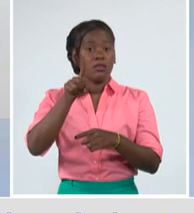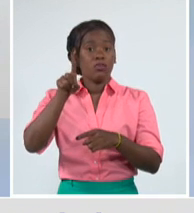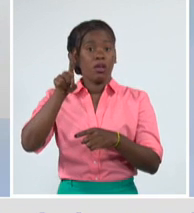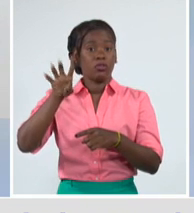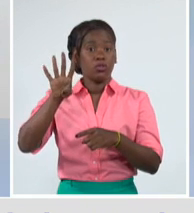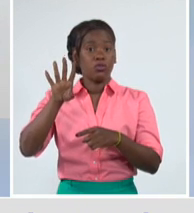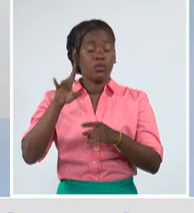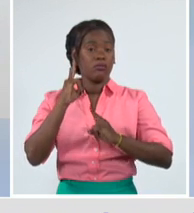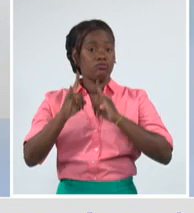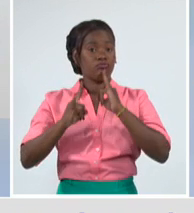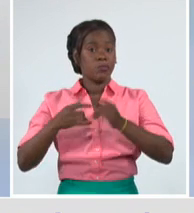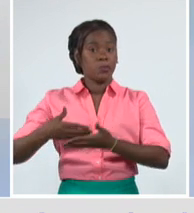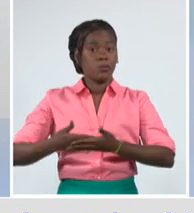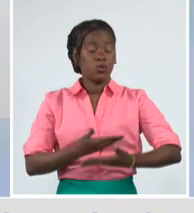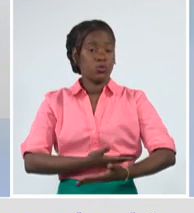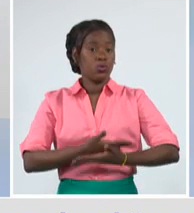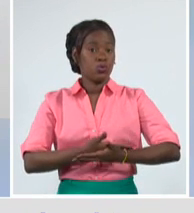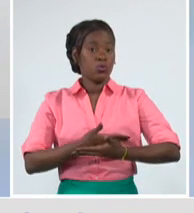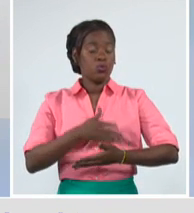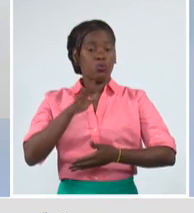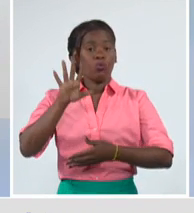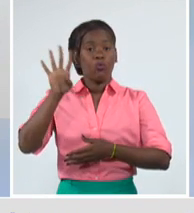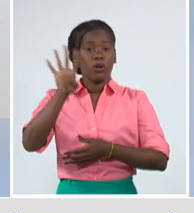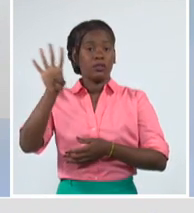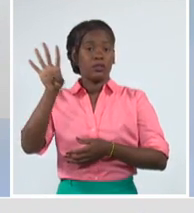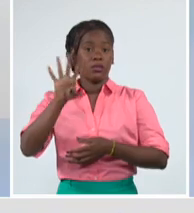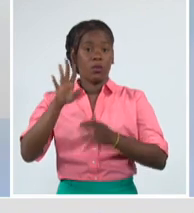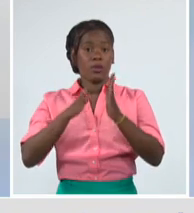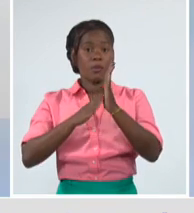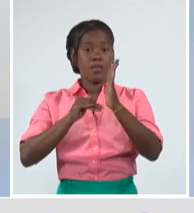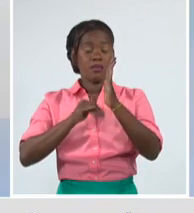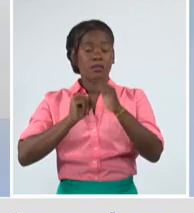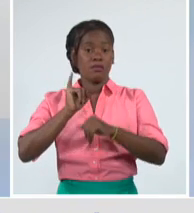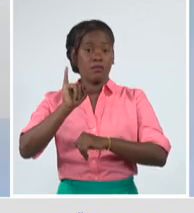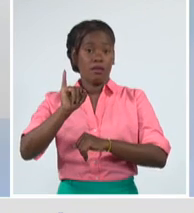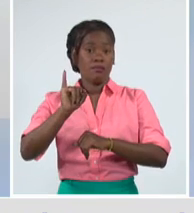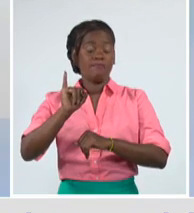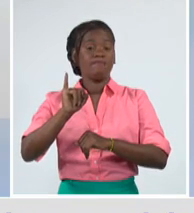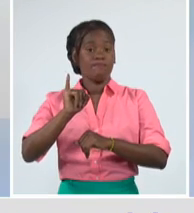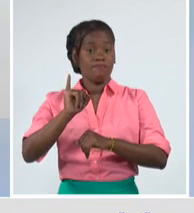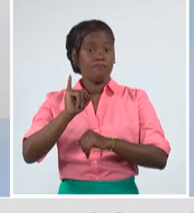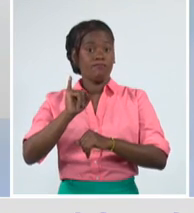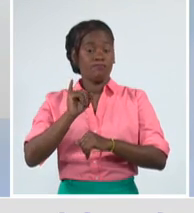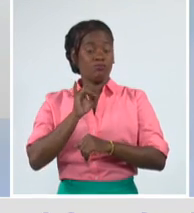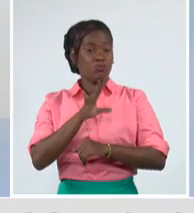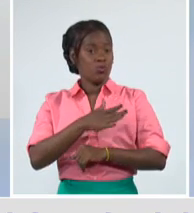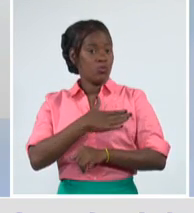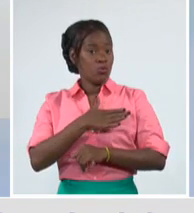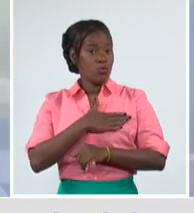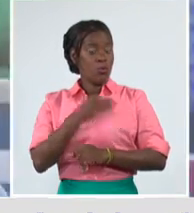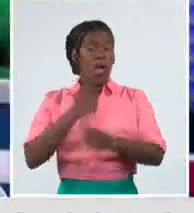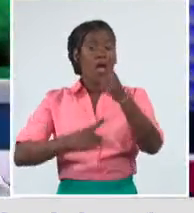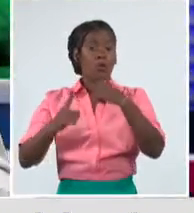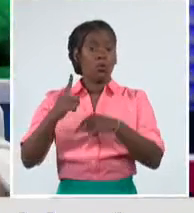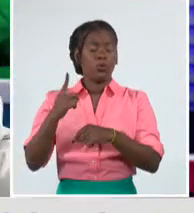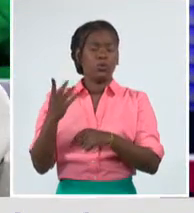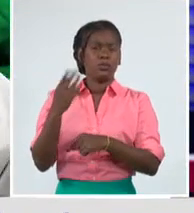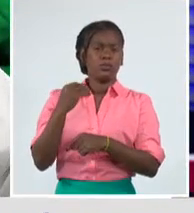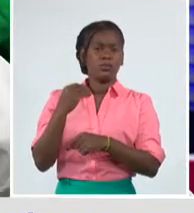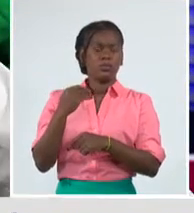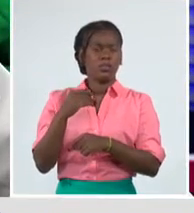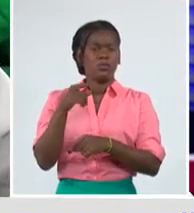y 44 menores de 6 meses de edad. Hay personas que me dicen, Durán, no se habrán